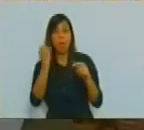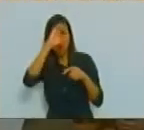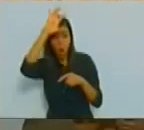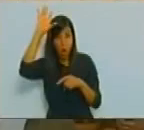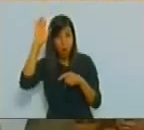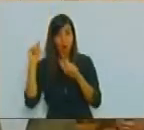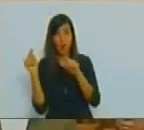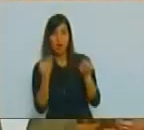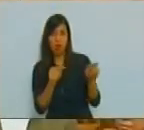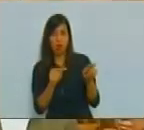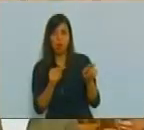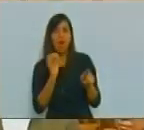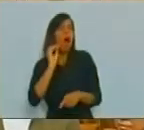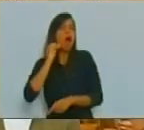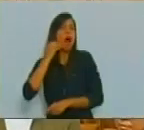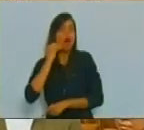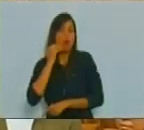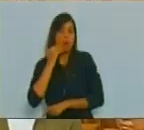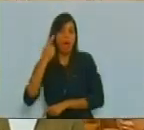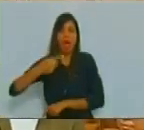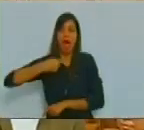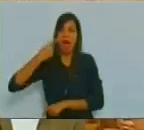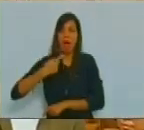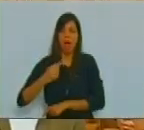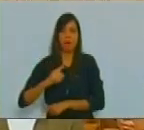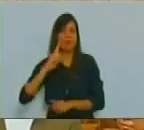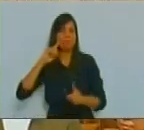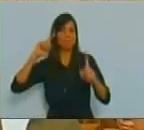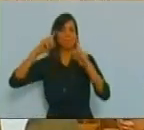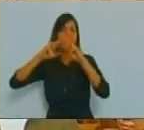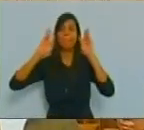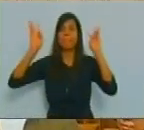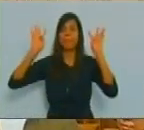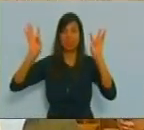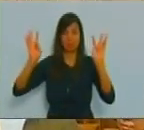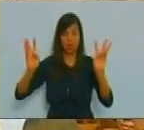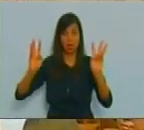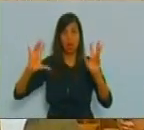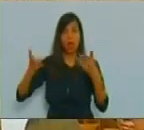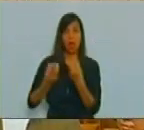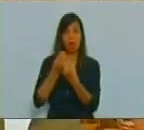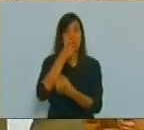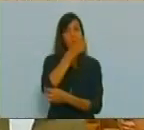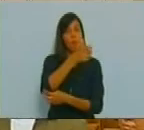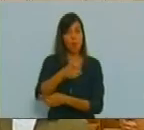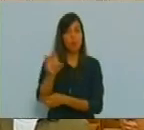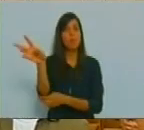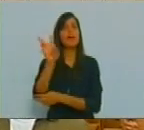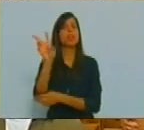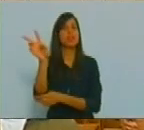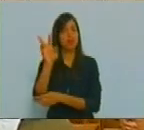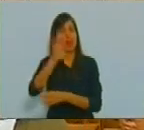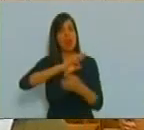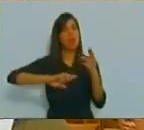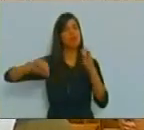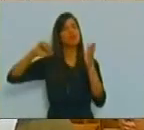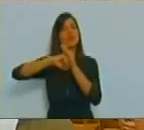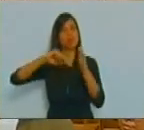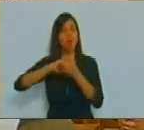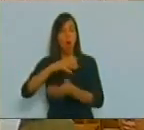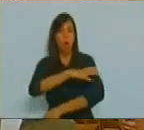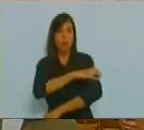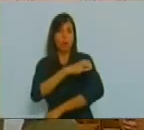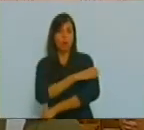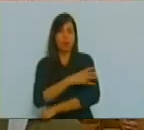que a tan corta edad haya logrado tanto éxito de la mano de su pueblo revolución de la revolución bolivariana no soportaron